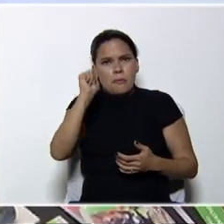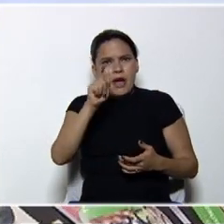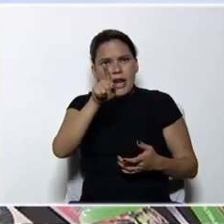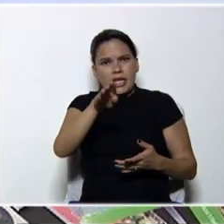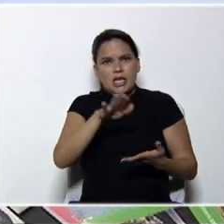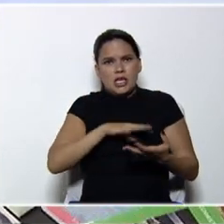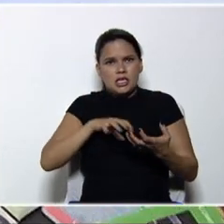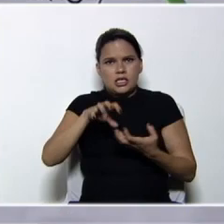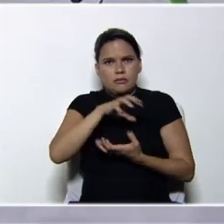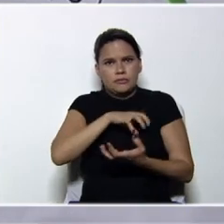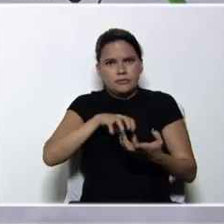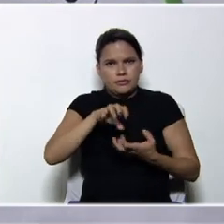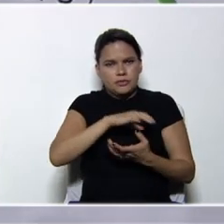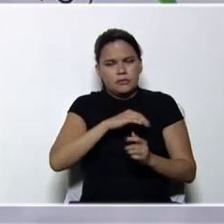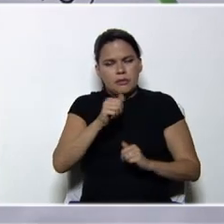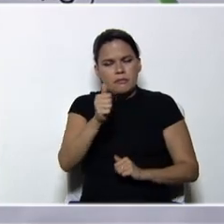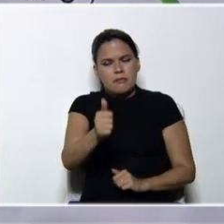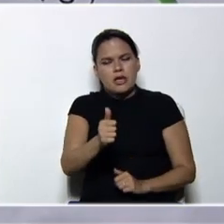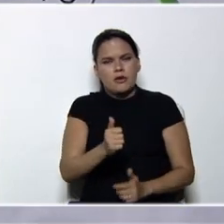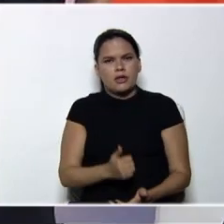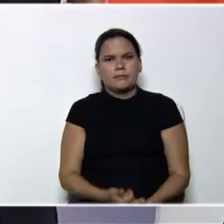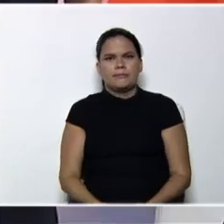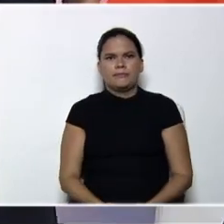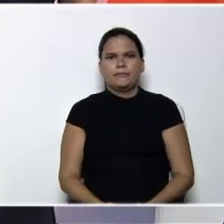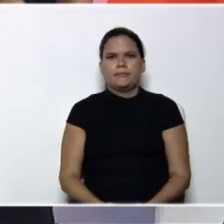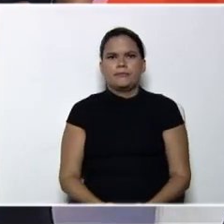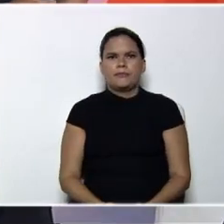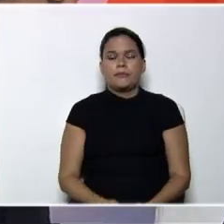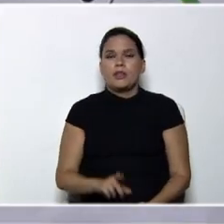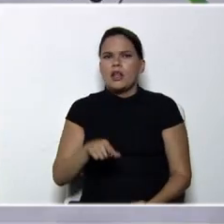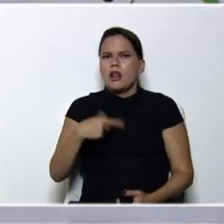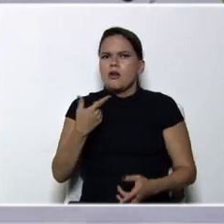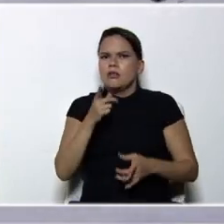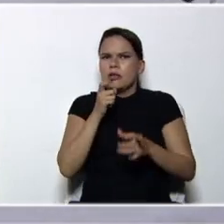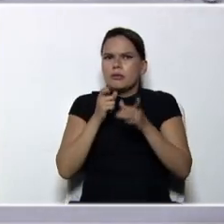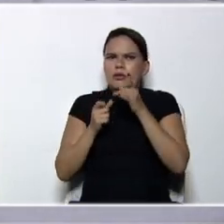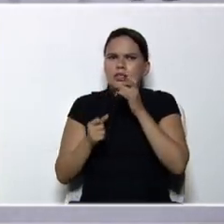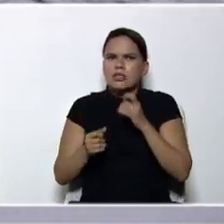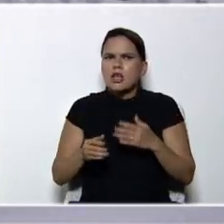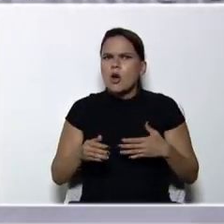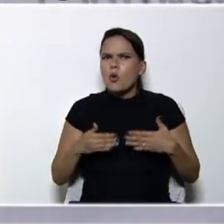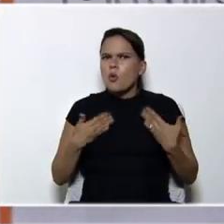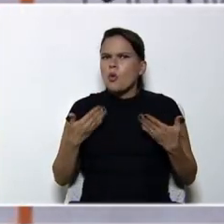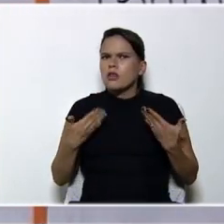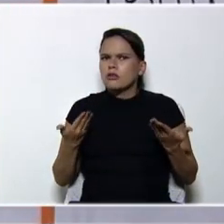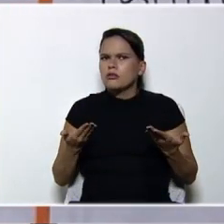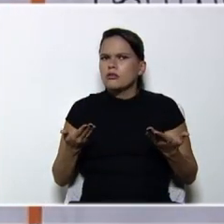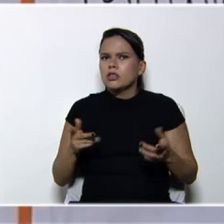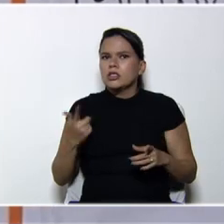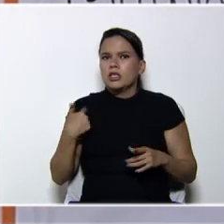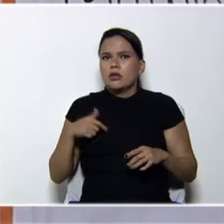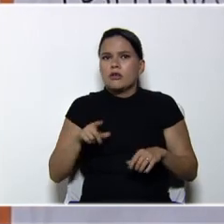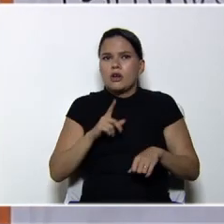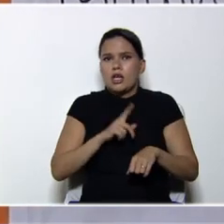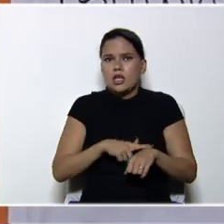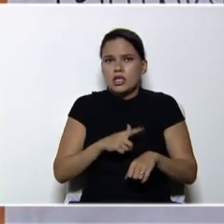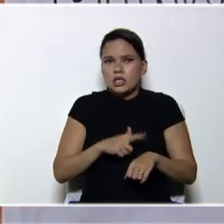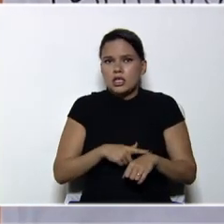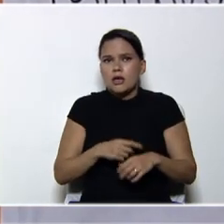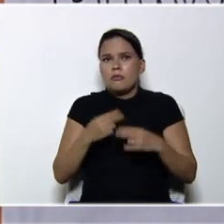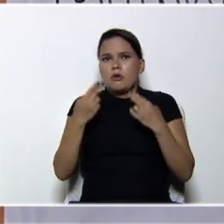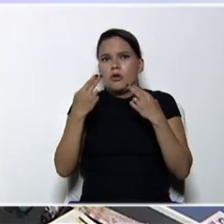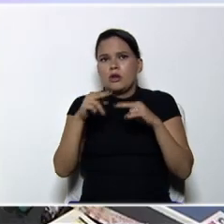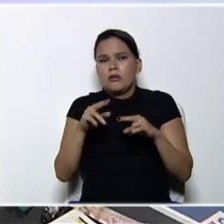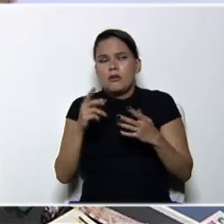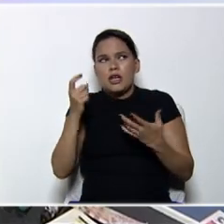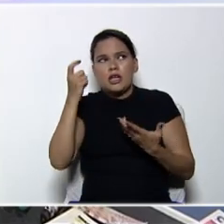esa situación se mejore. La otra pregunta sería el cuándo, que sabemos que tiene que ver con el tiempo, las etapas, las